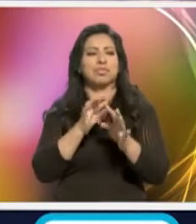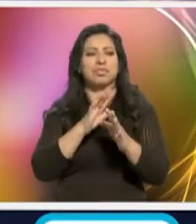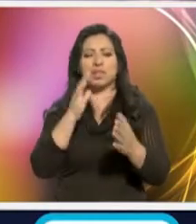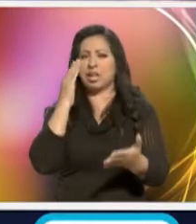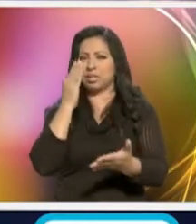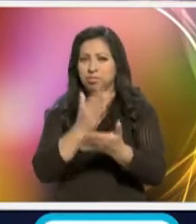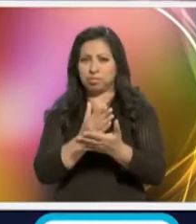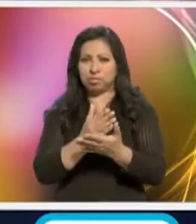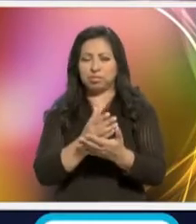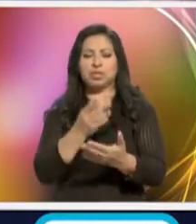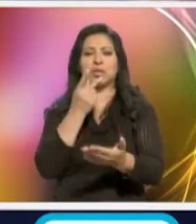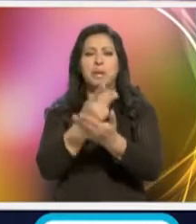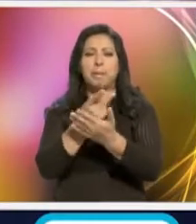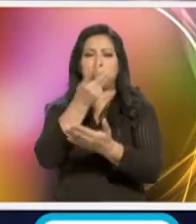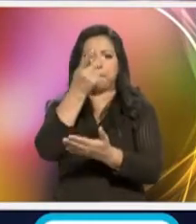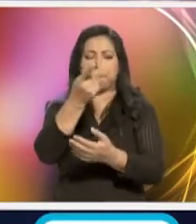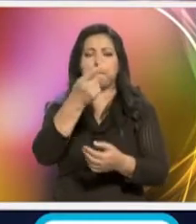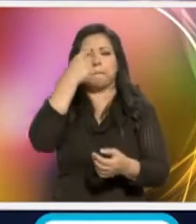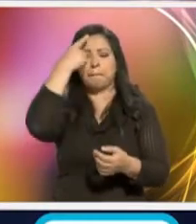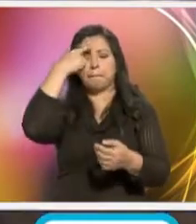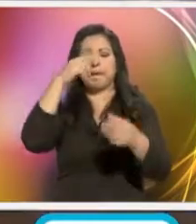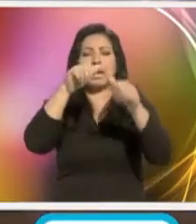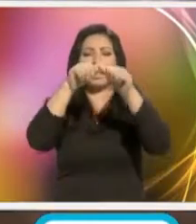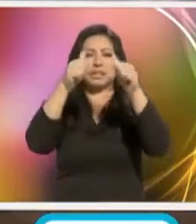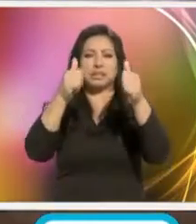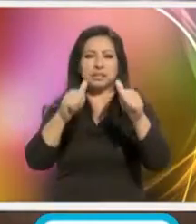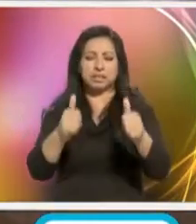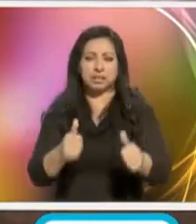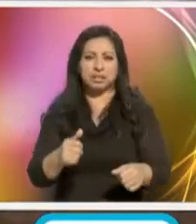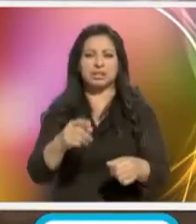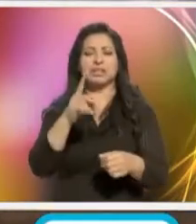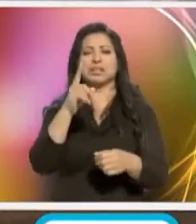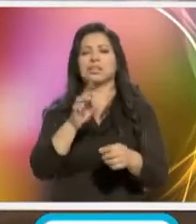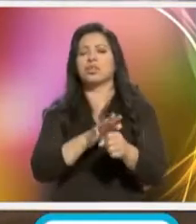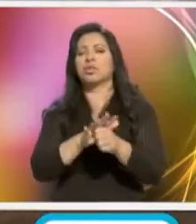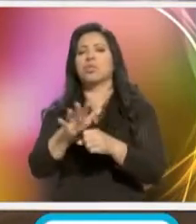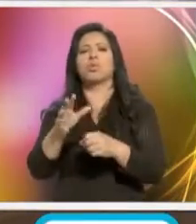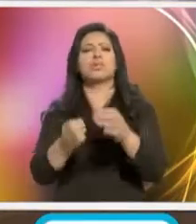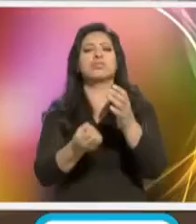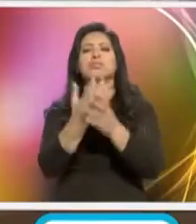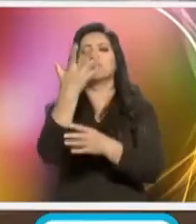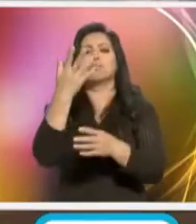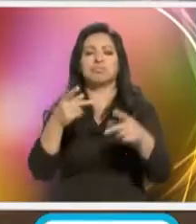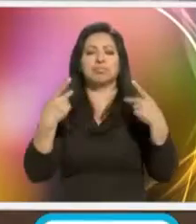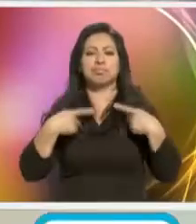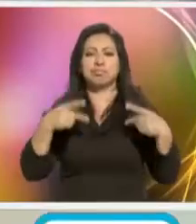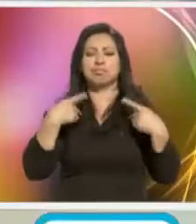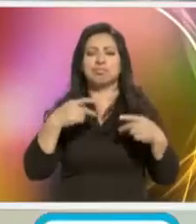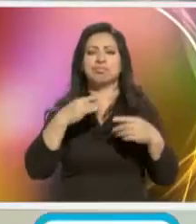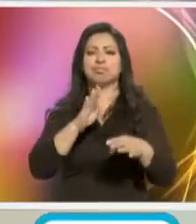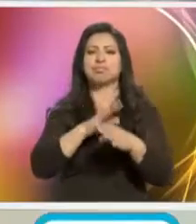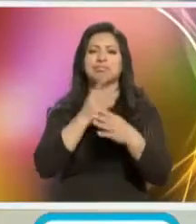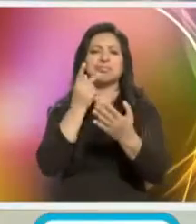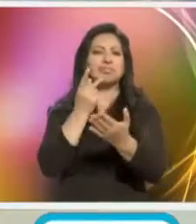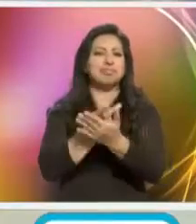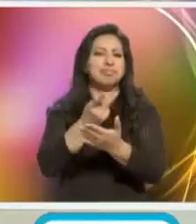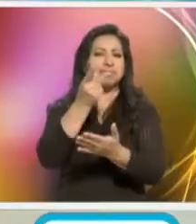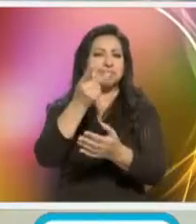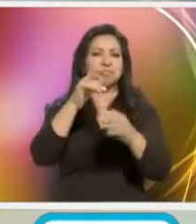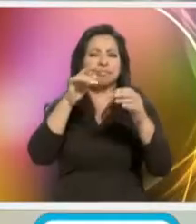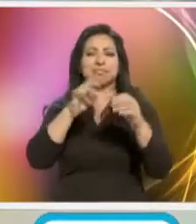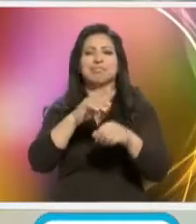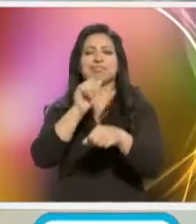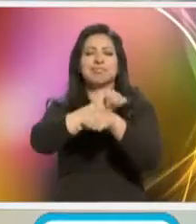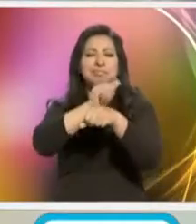los premios de artes circenses, vamos a premiar a los nuevos talentos, vamos a premiar al artista